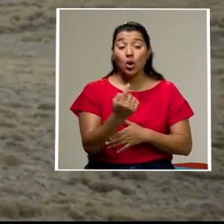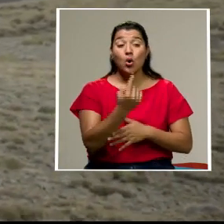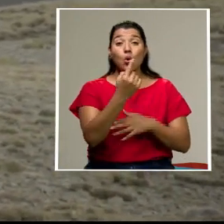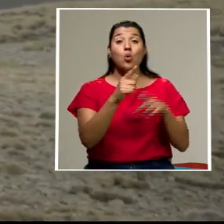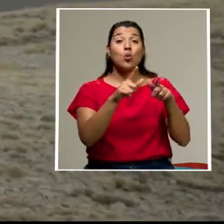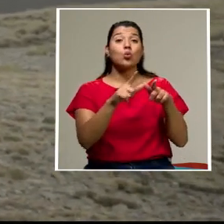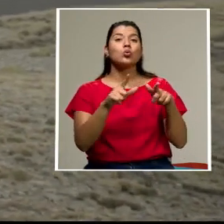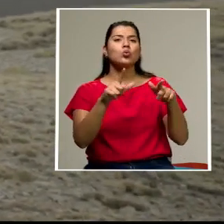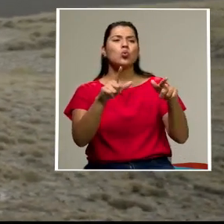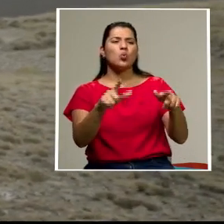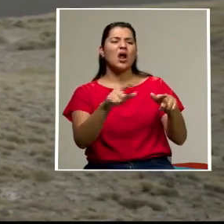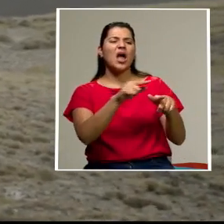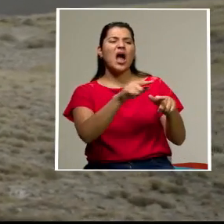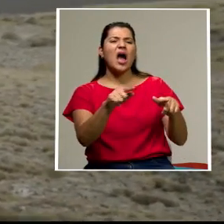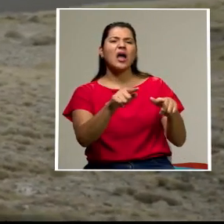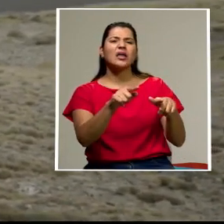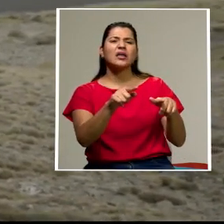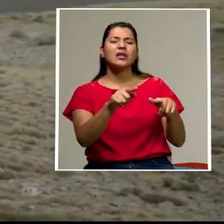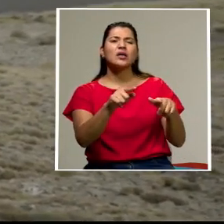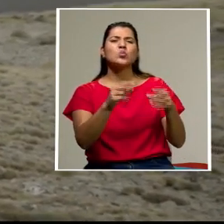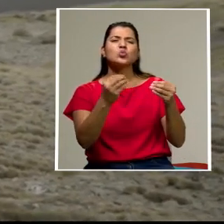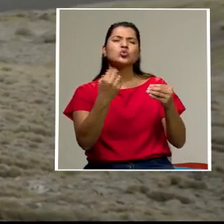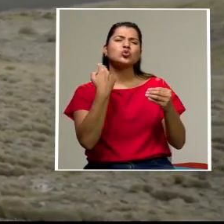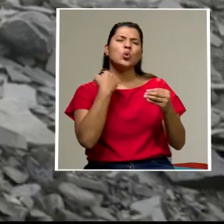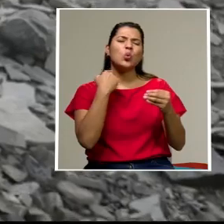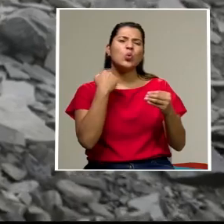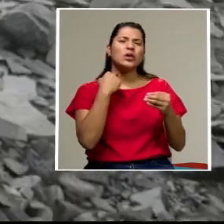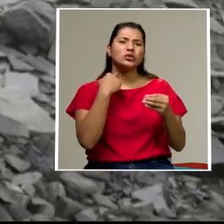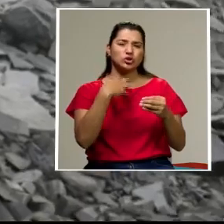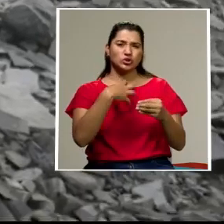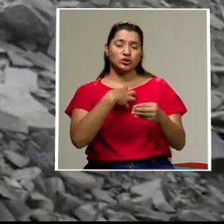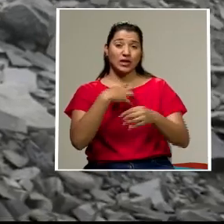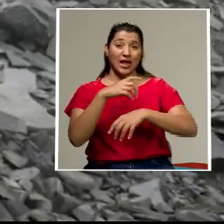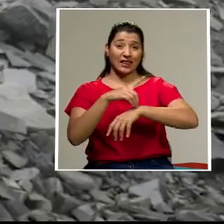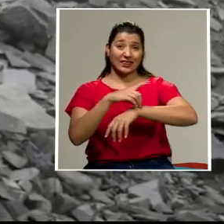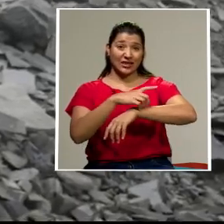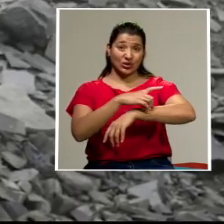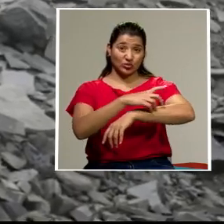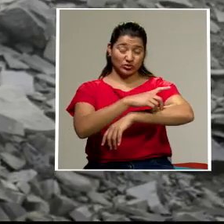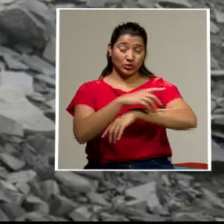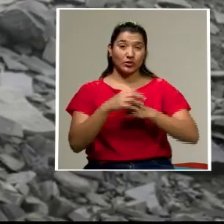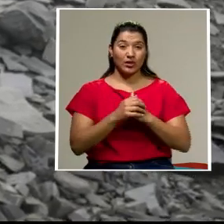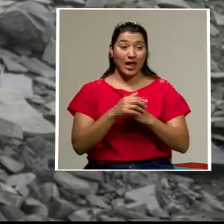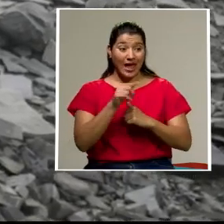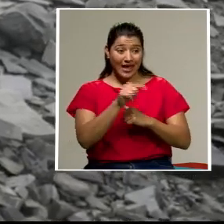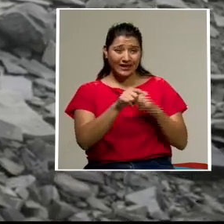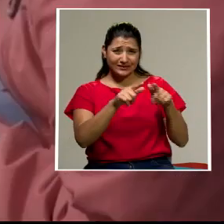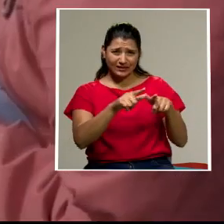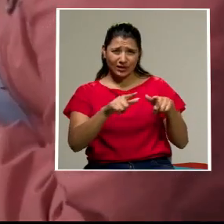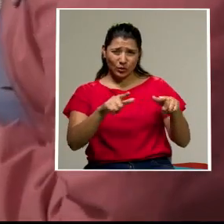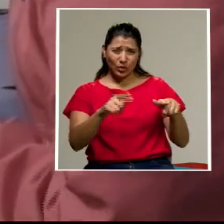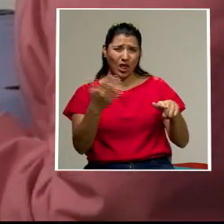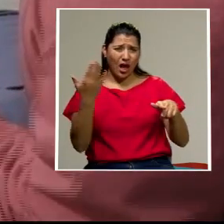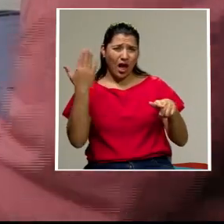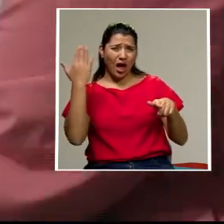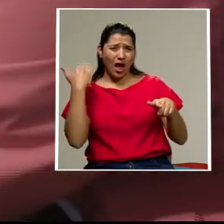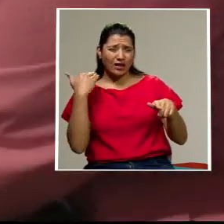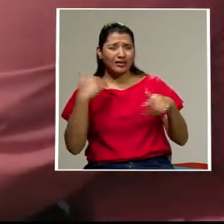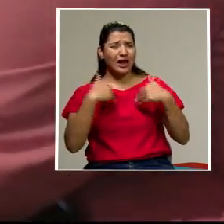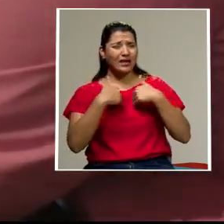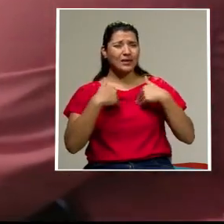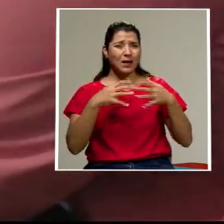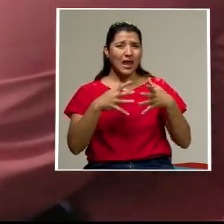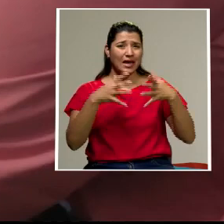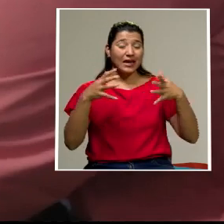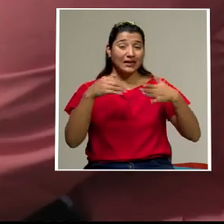reservorios de fósiles de dinosaurios más grandes de la región. Según investigadores, esa zona fue habitada por especies prehistóricas de América